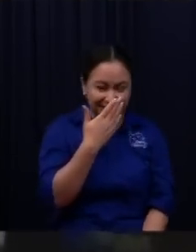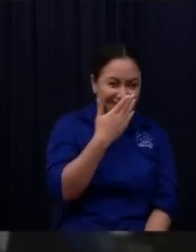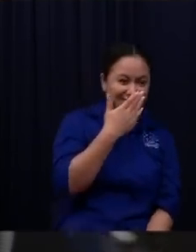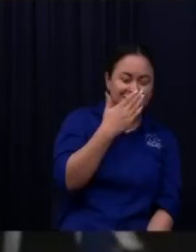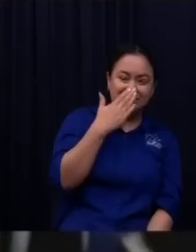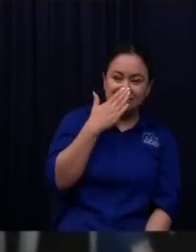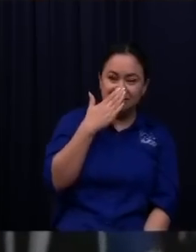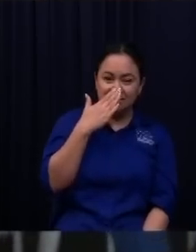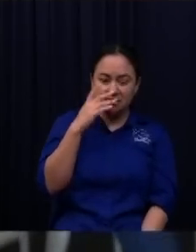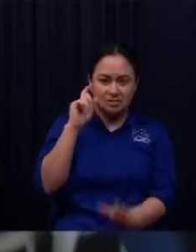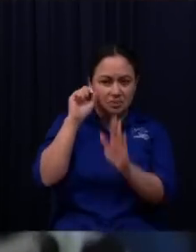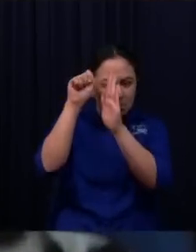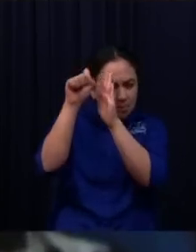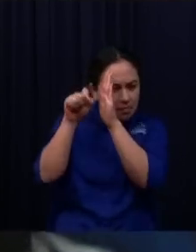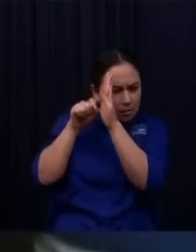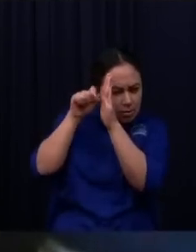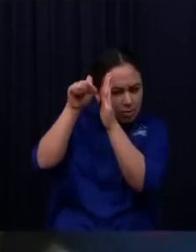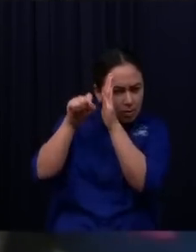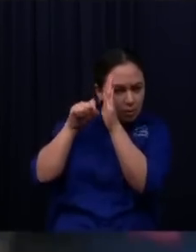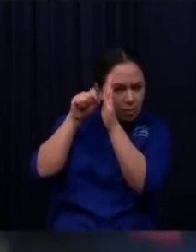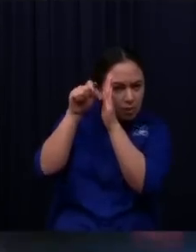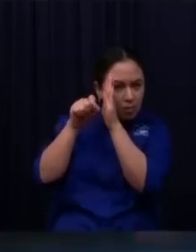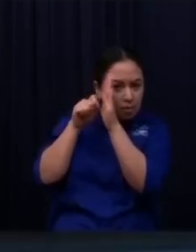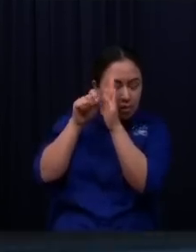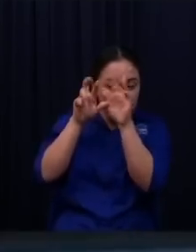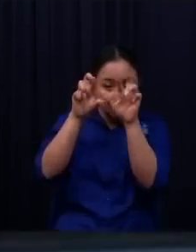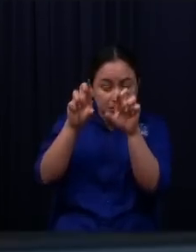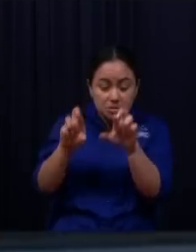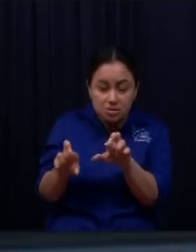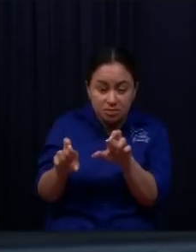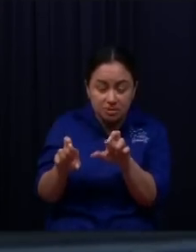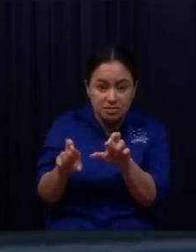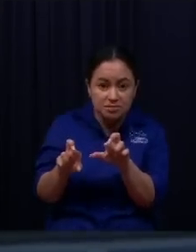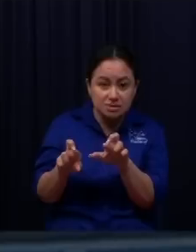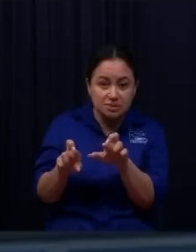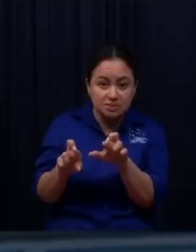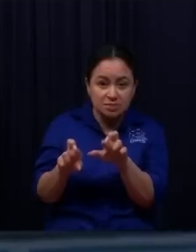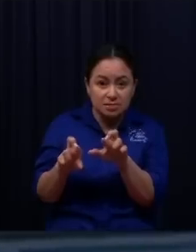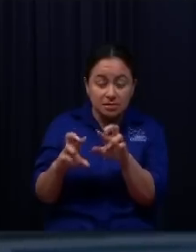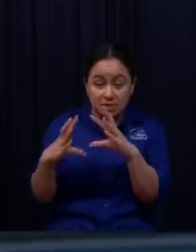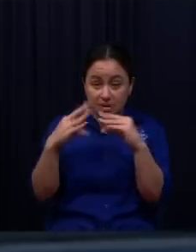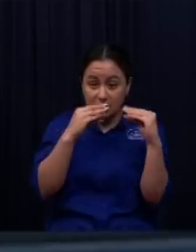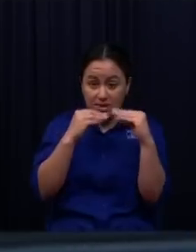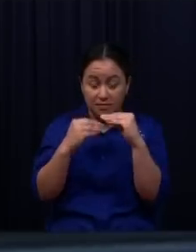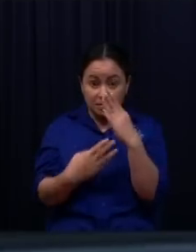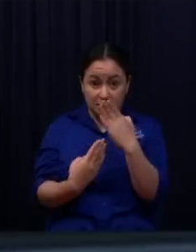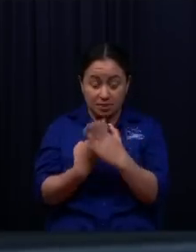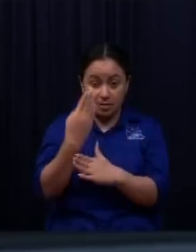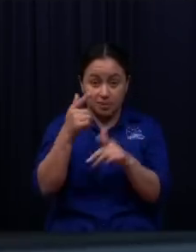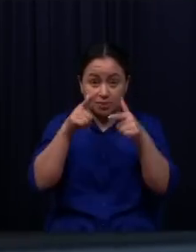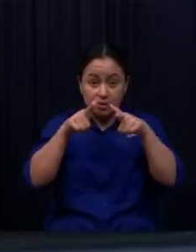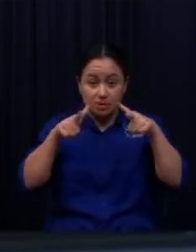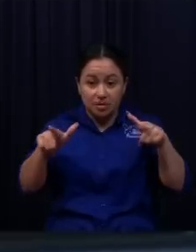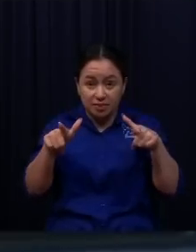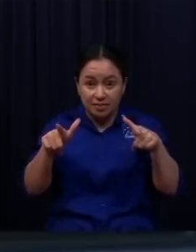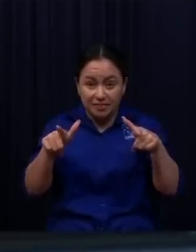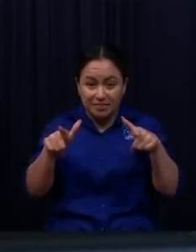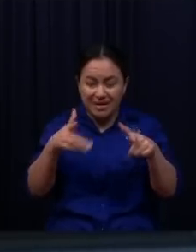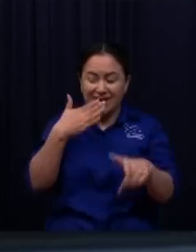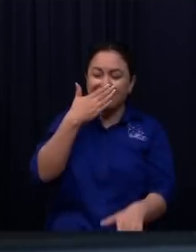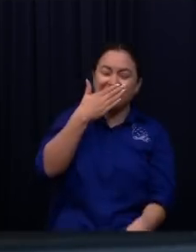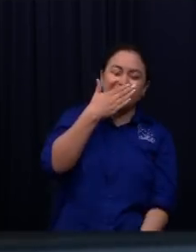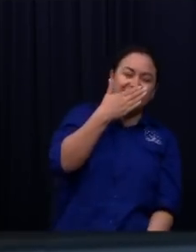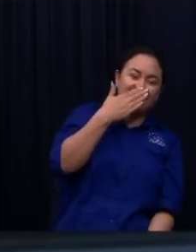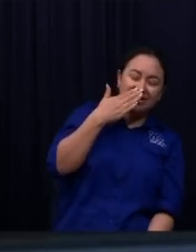toman video a gente que ha hablado en lenguas, lo suben a las redes, se burlan de diferentes maneras que no vale